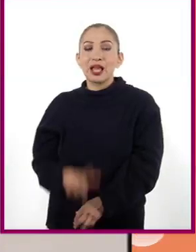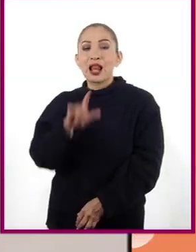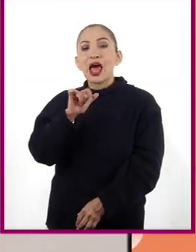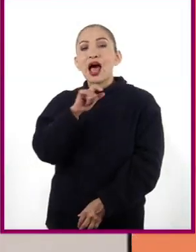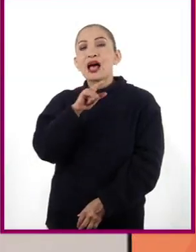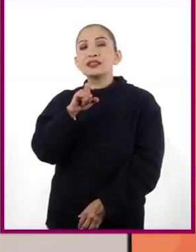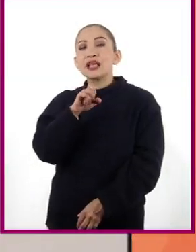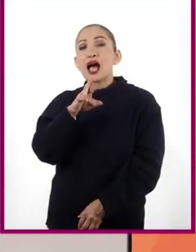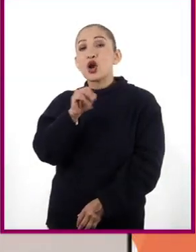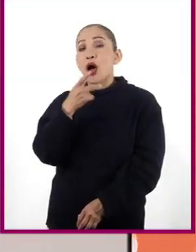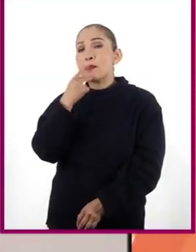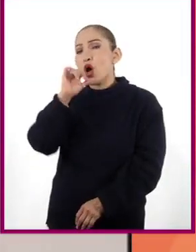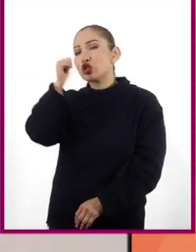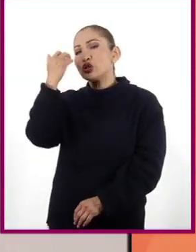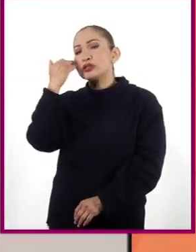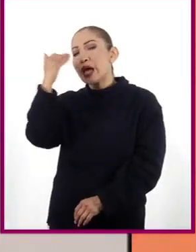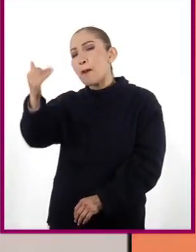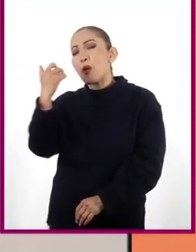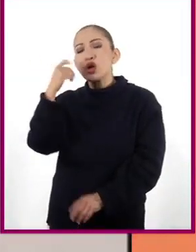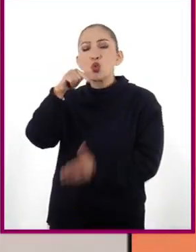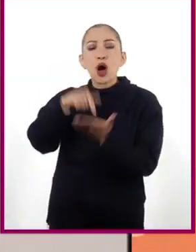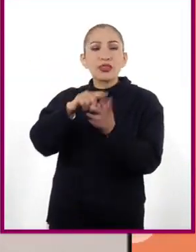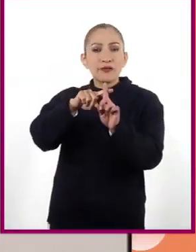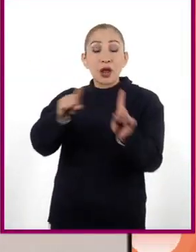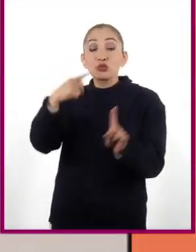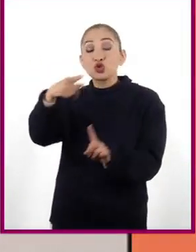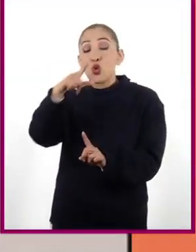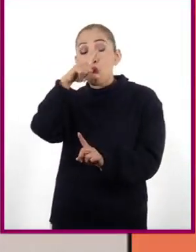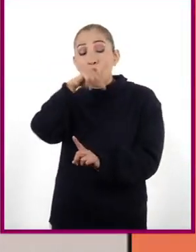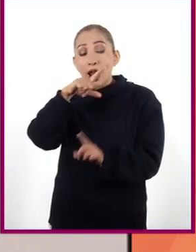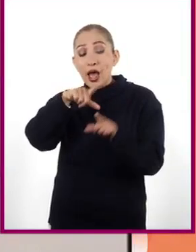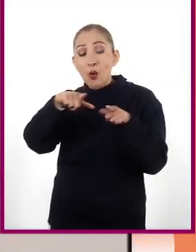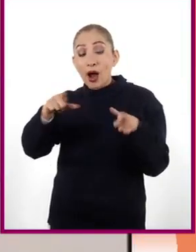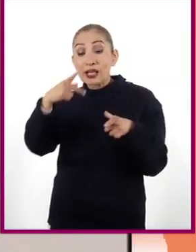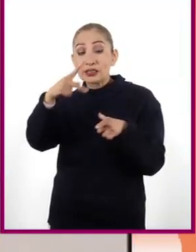Lázaro nos habla desde otra época y lugar. Por ello, su lenguaje